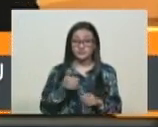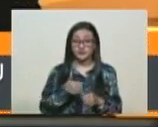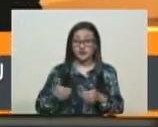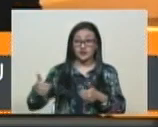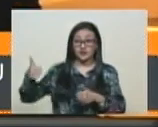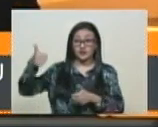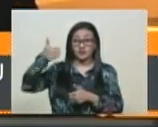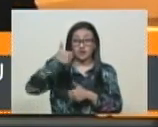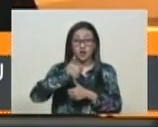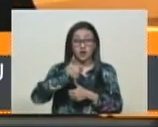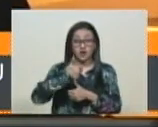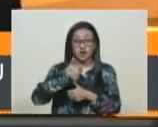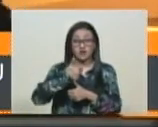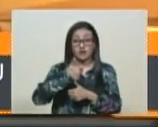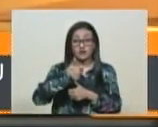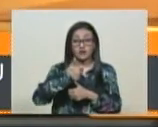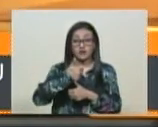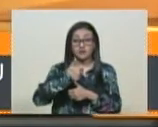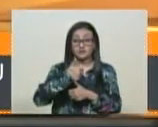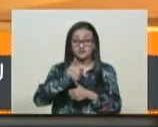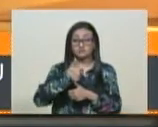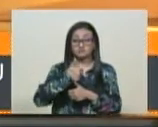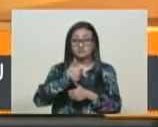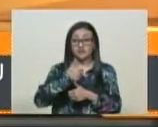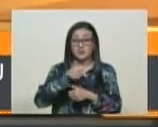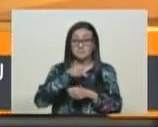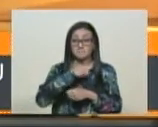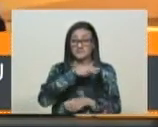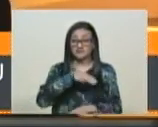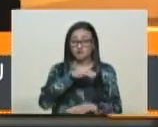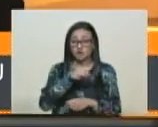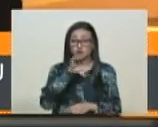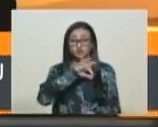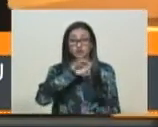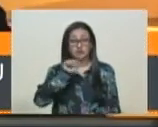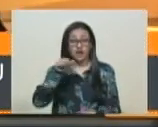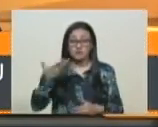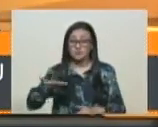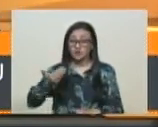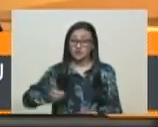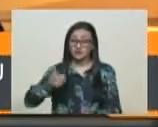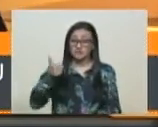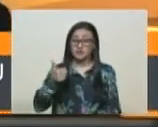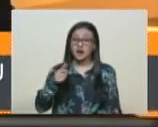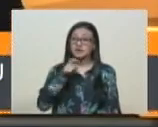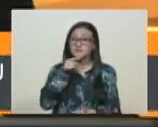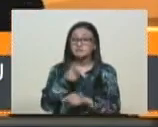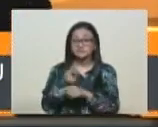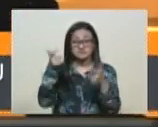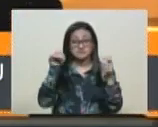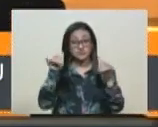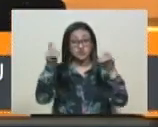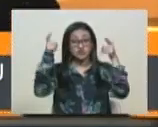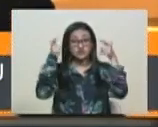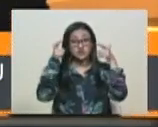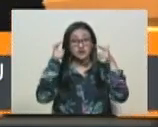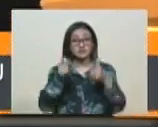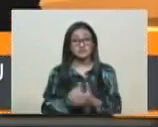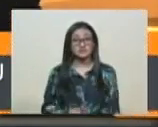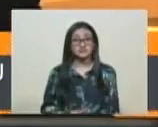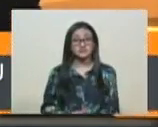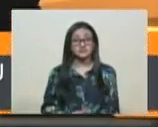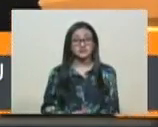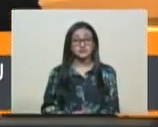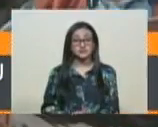las misiones y a las grandes misiones sociales, legado del comandante Hugo Chávez. Porque la burguesía apenas llegó